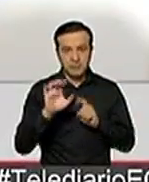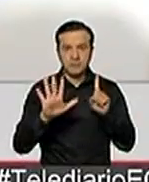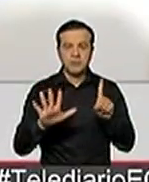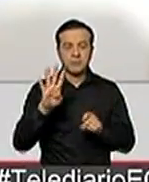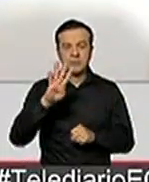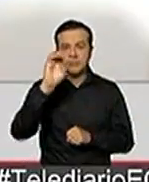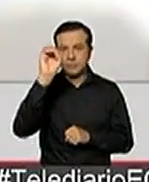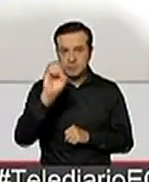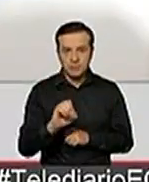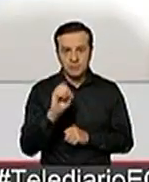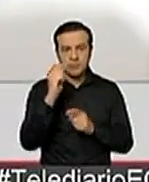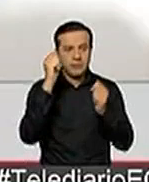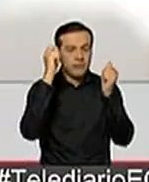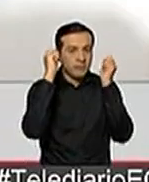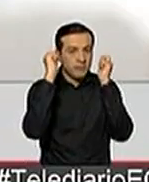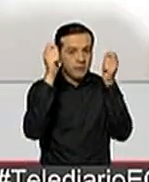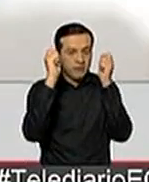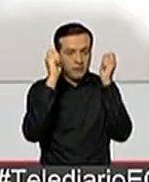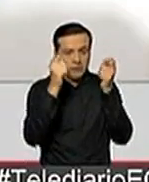monto de la campaña